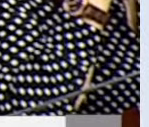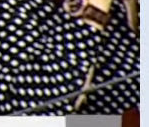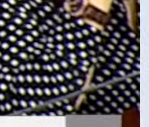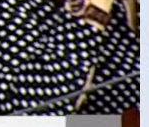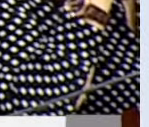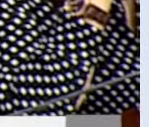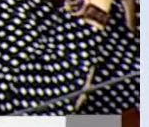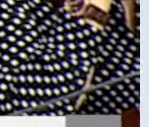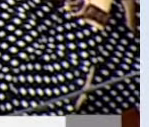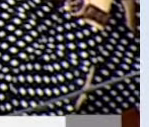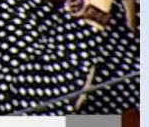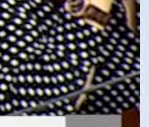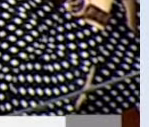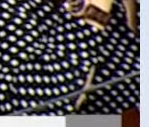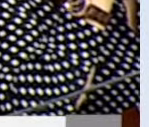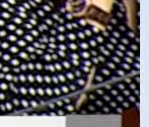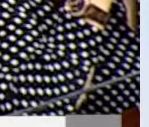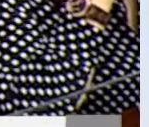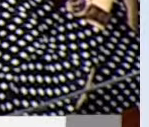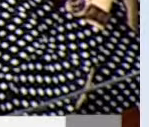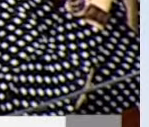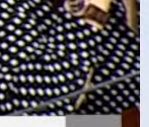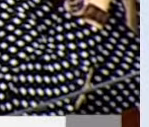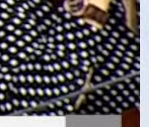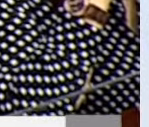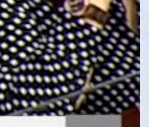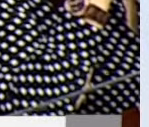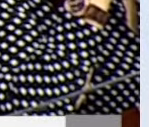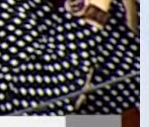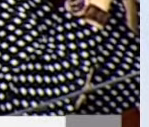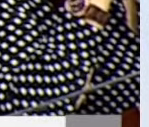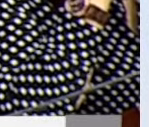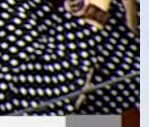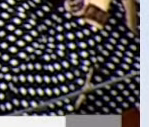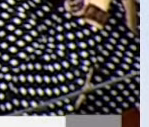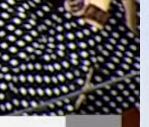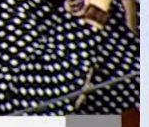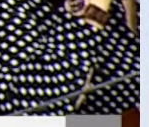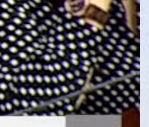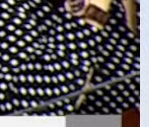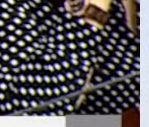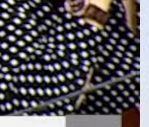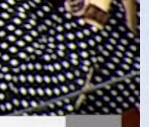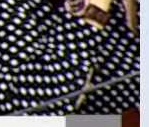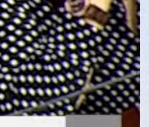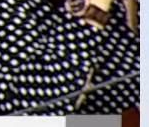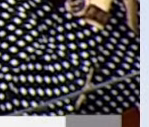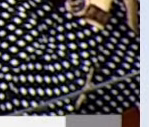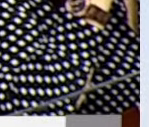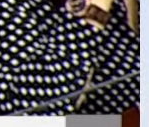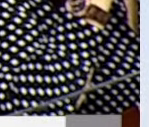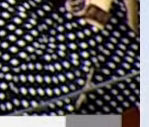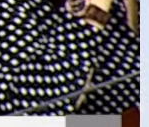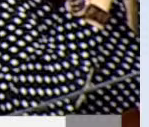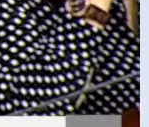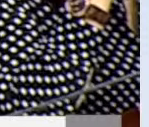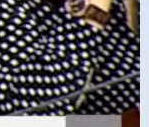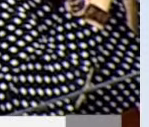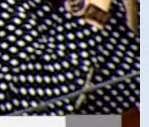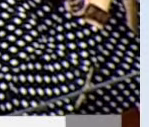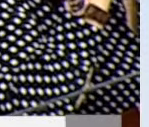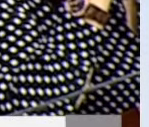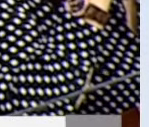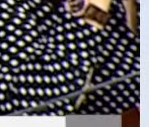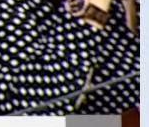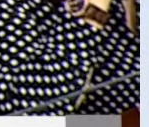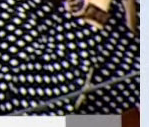discursos, ¿no? No es por un mensaje, sino es realmente por los gestos, es por lo que uno hace, se lo gana. En este caso, hay una